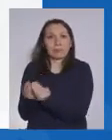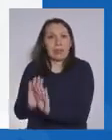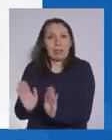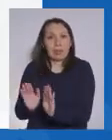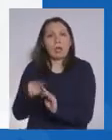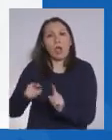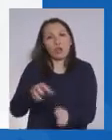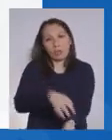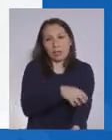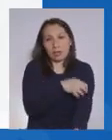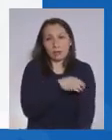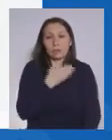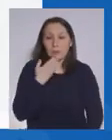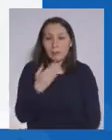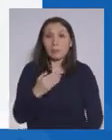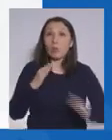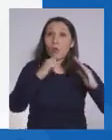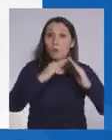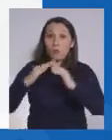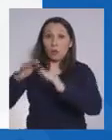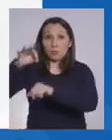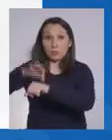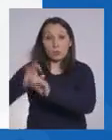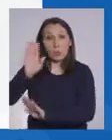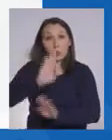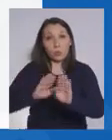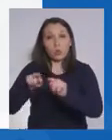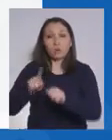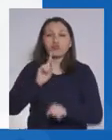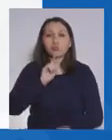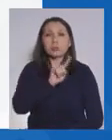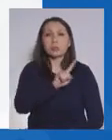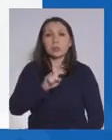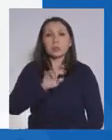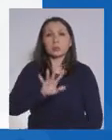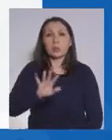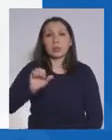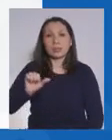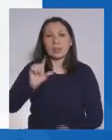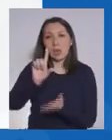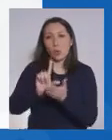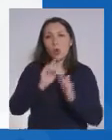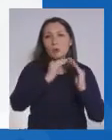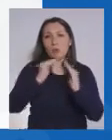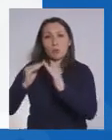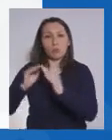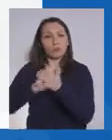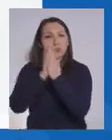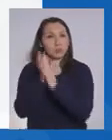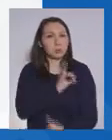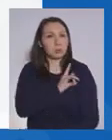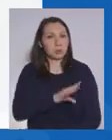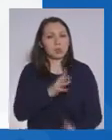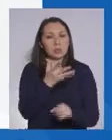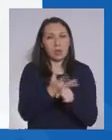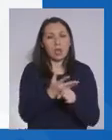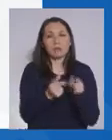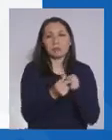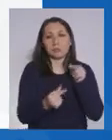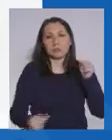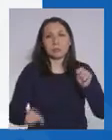finalmente con respecto a las residencias sanitarias disponemos de 156 recintos de hospedaje en todo nuestro país con